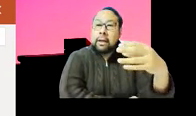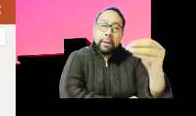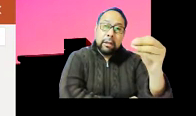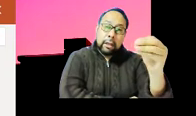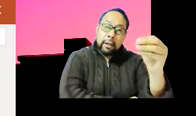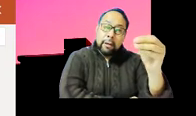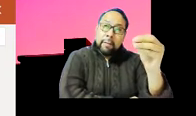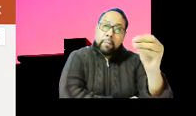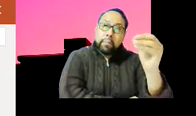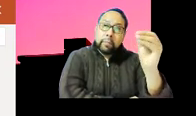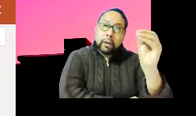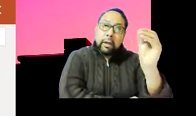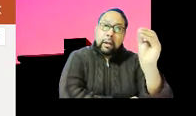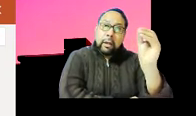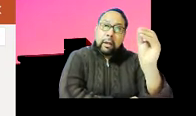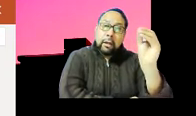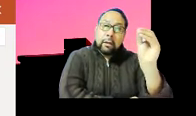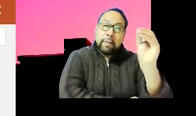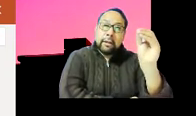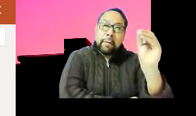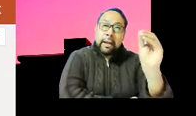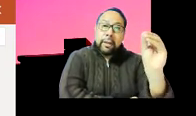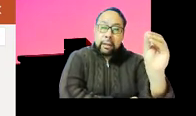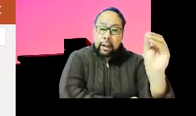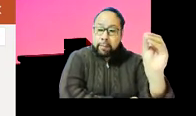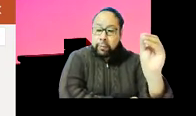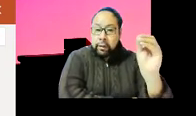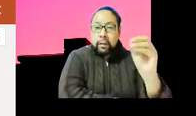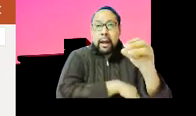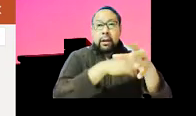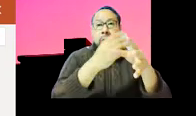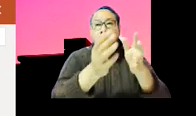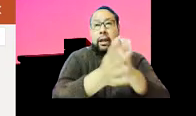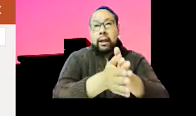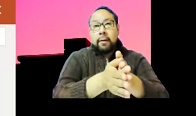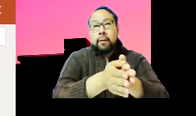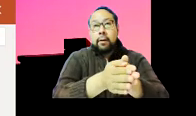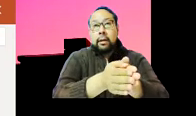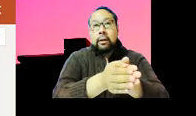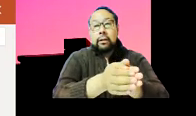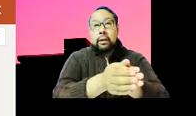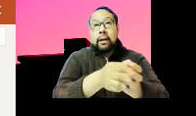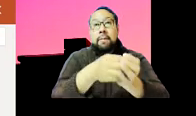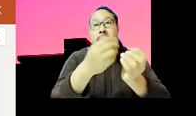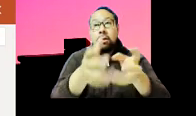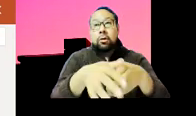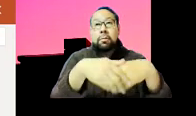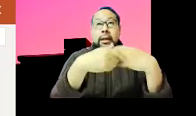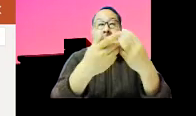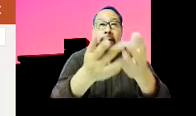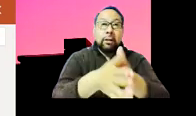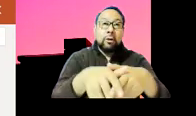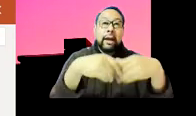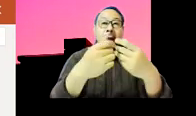basaba precisamente, se basaba en la mentira, dándole